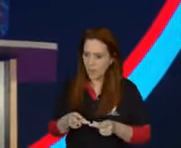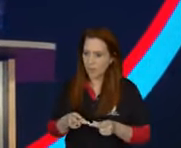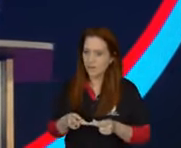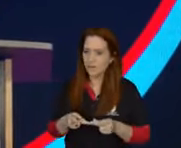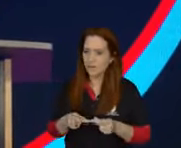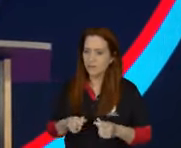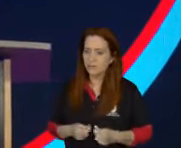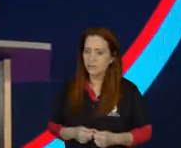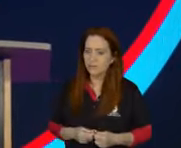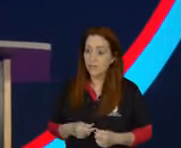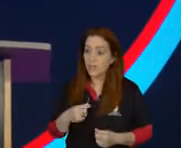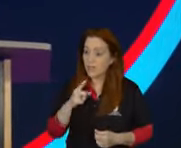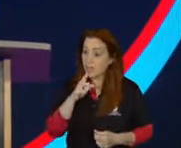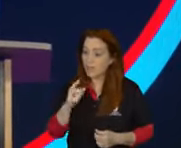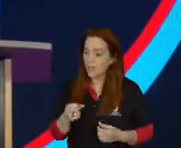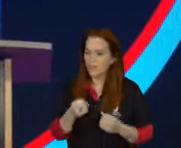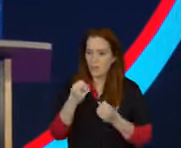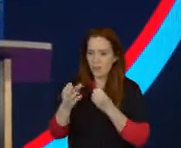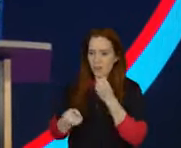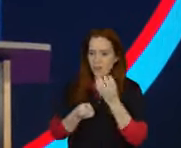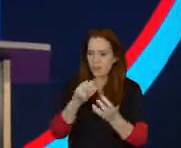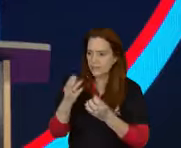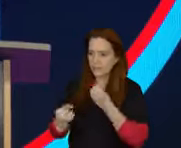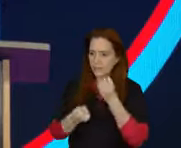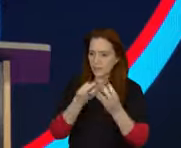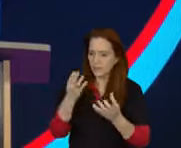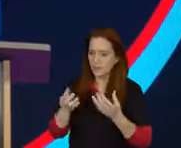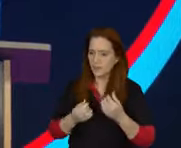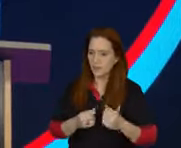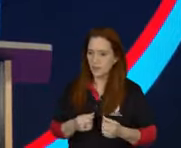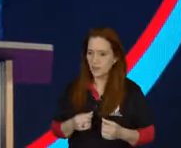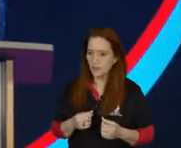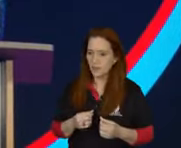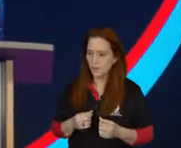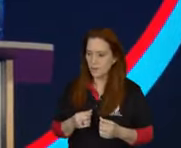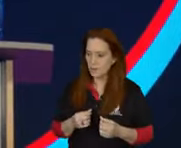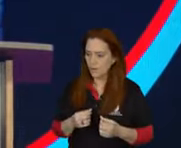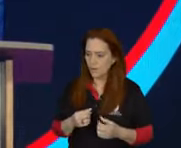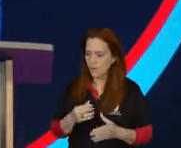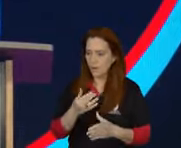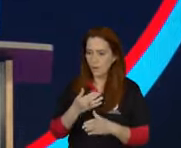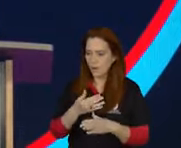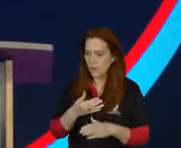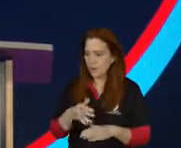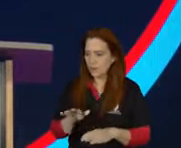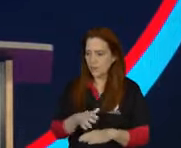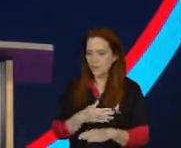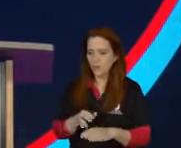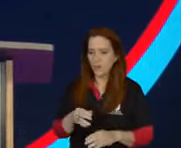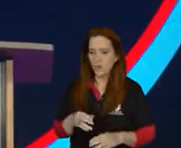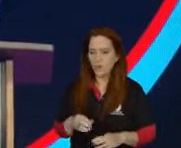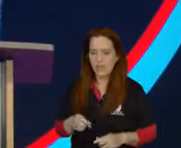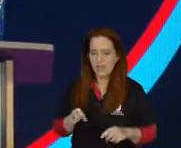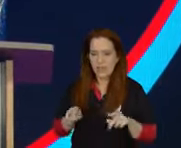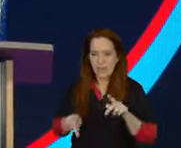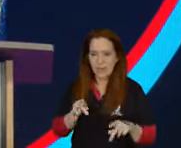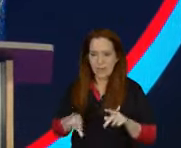mire, está dando vuelta al mundo. Y cuando me pongo a chequear las estadísticas, hasta en Bosnia llegó la